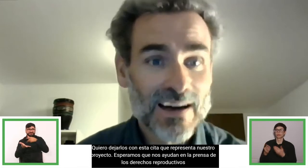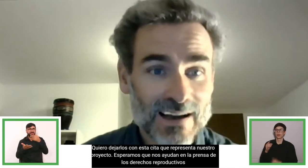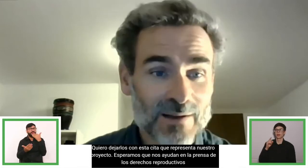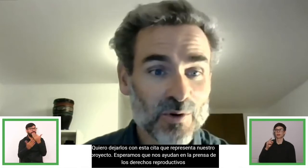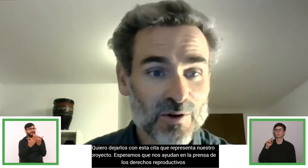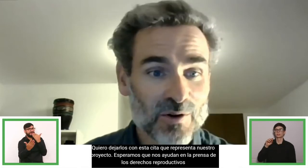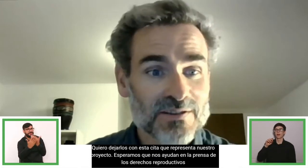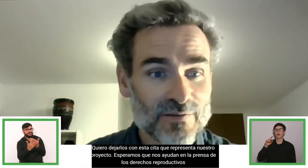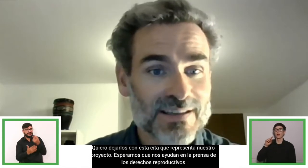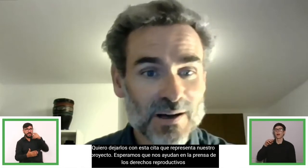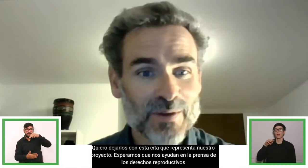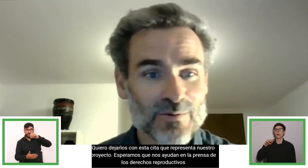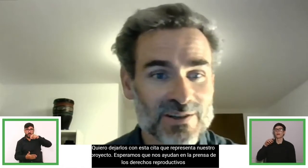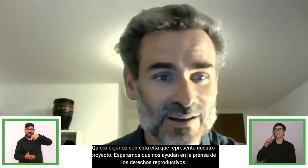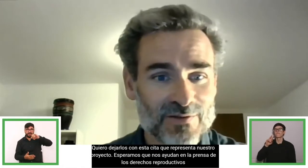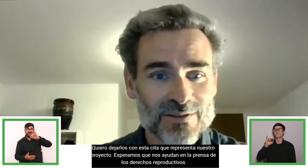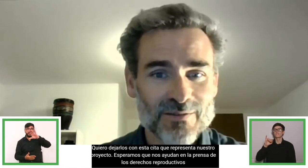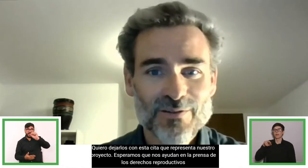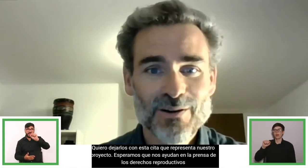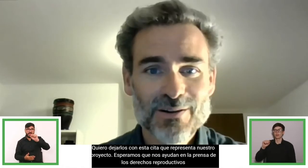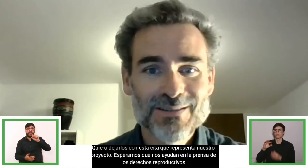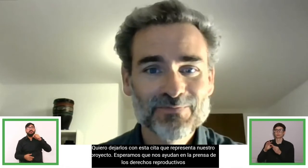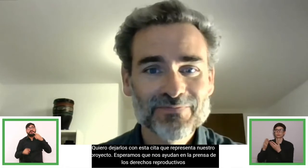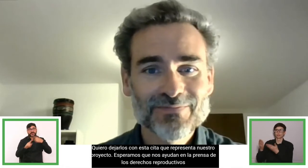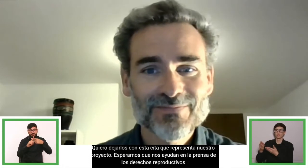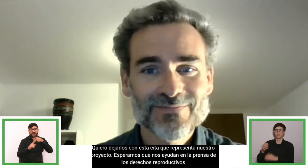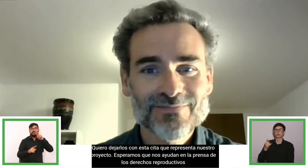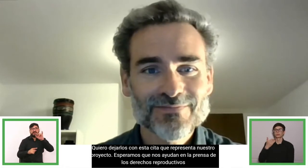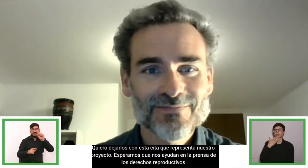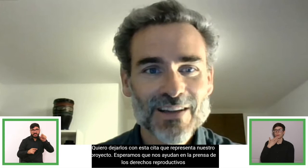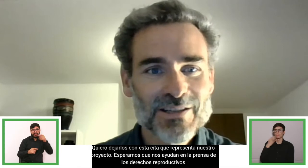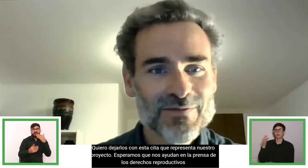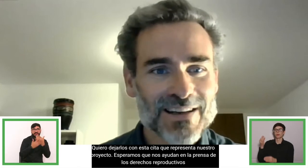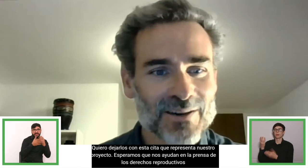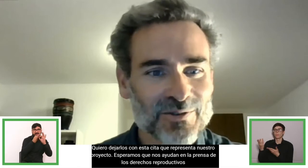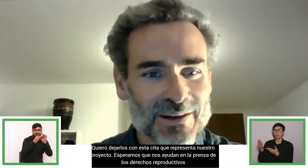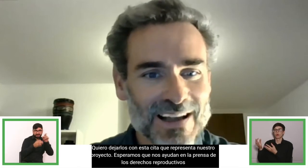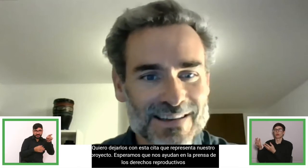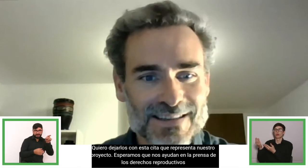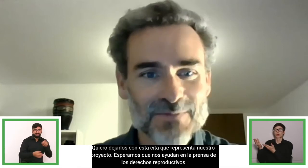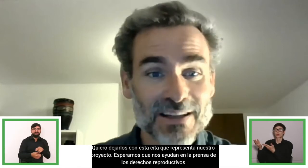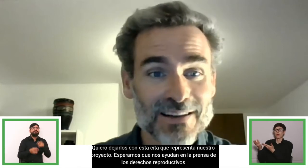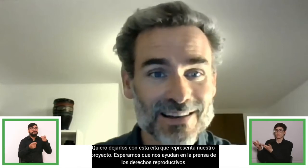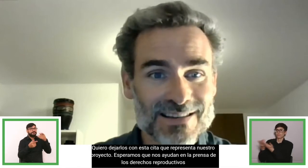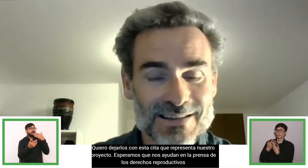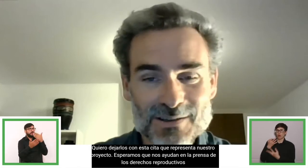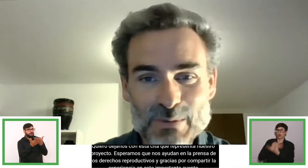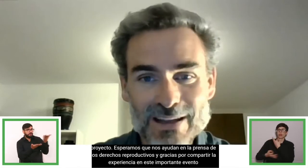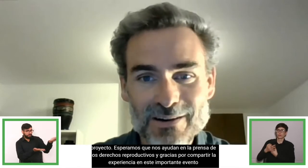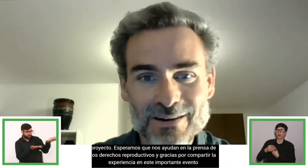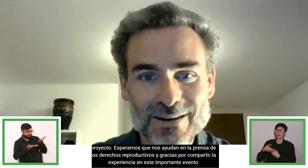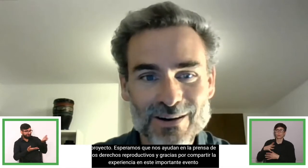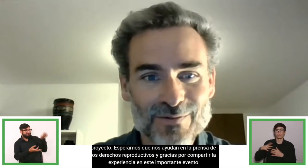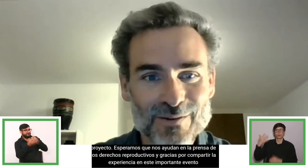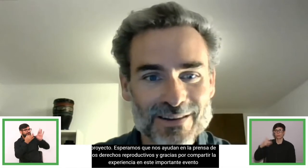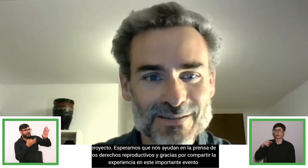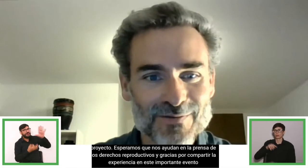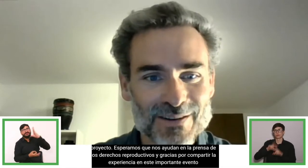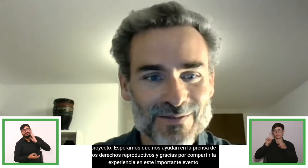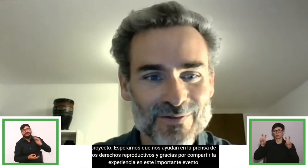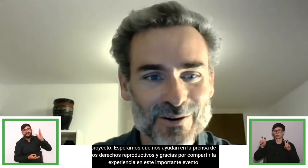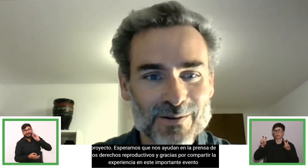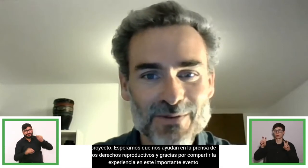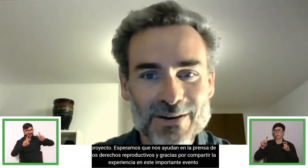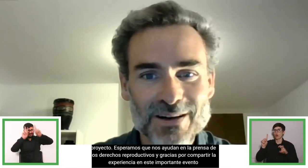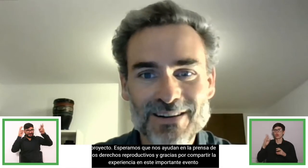gracias por su participación y traernos la importancia de este tema, que no debe ser dejado pasado de lado.